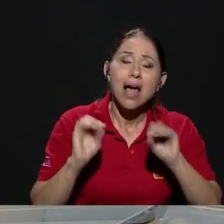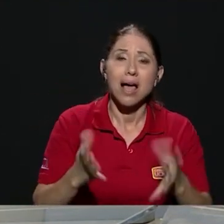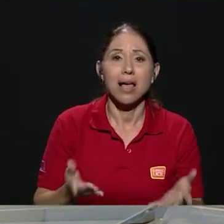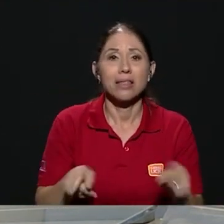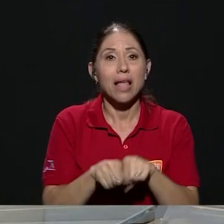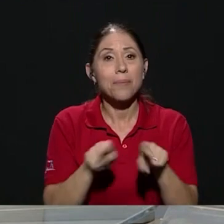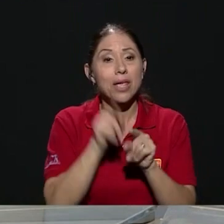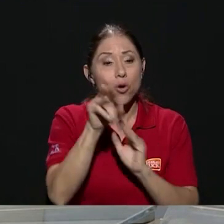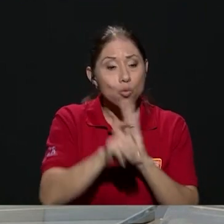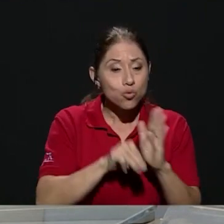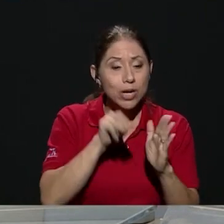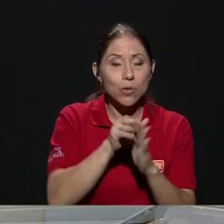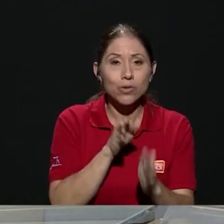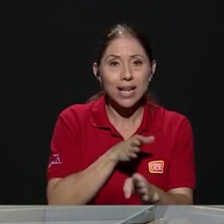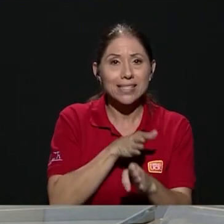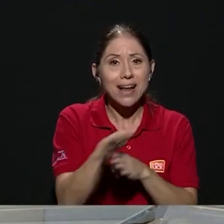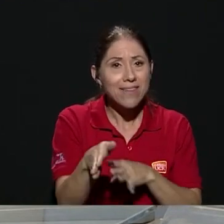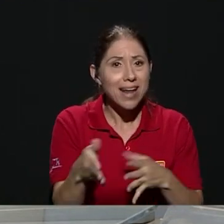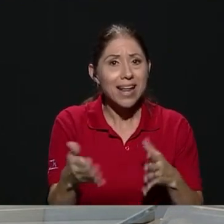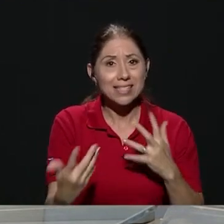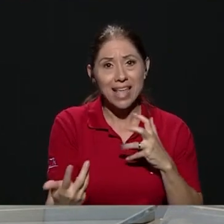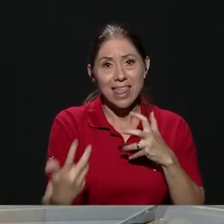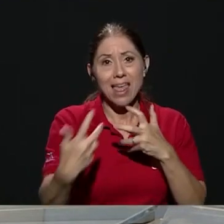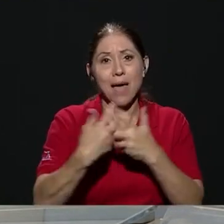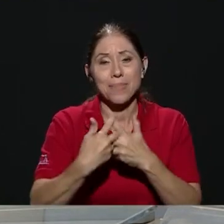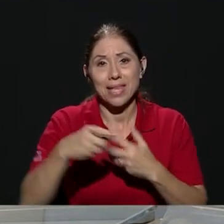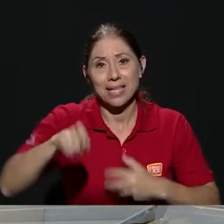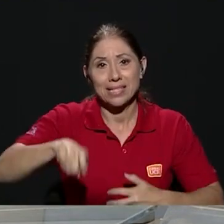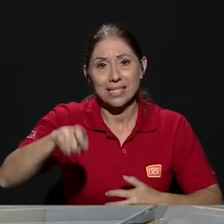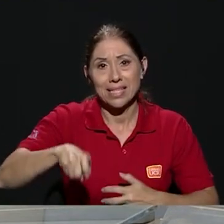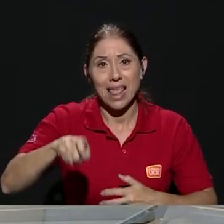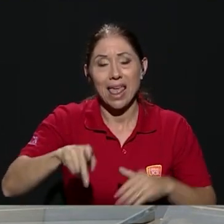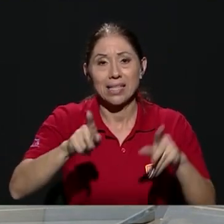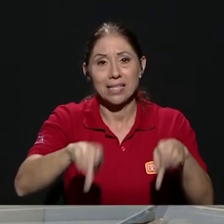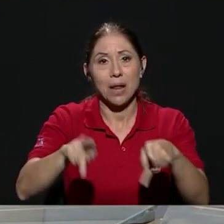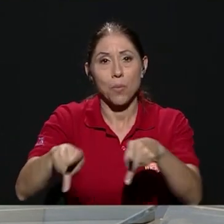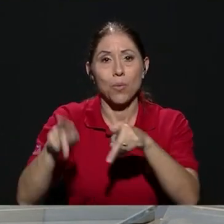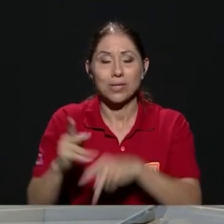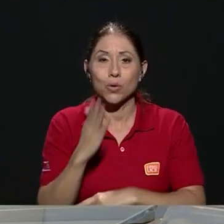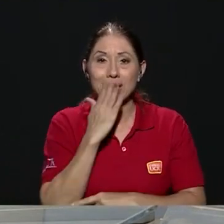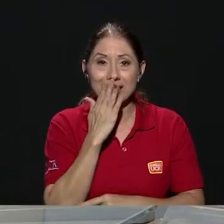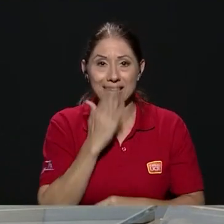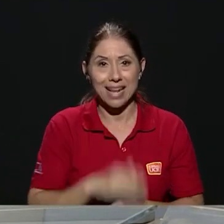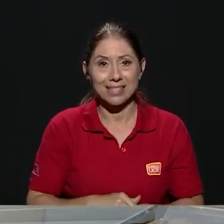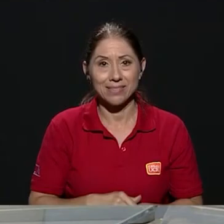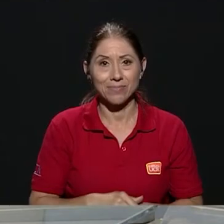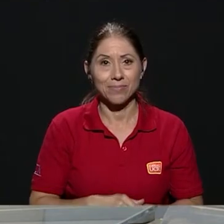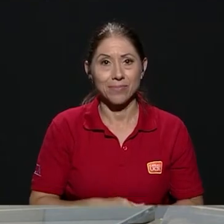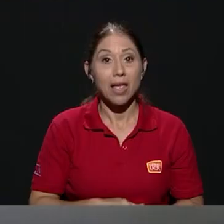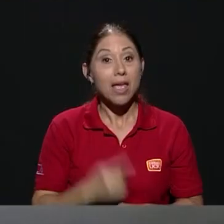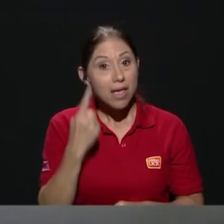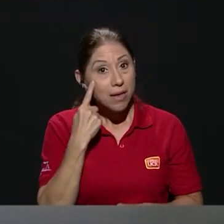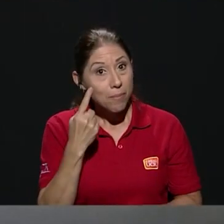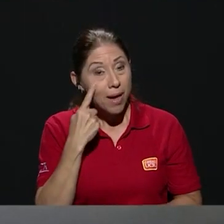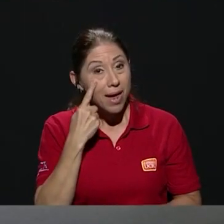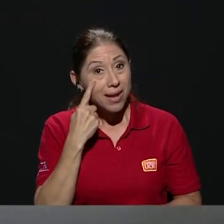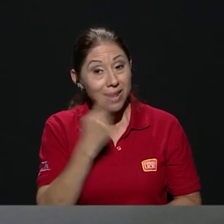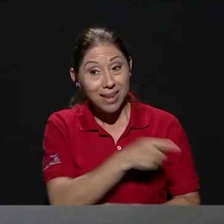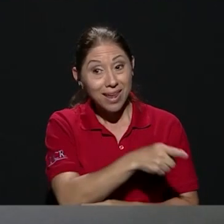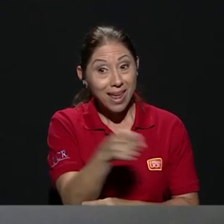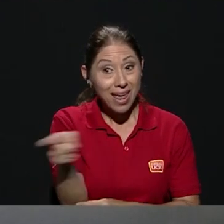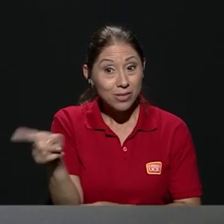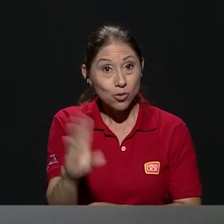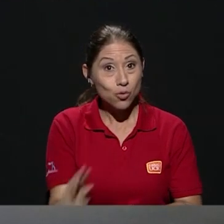los currículos de las carreras se adapten a las necesidades de la población indígena y lograr ver que estos chicos y